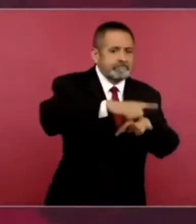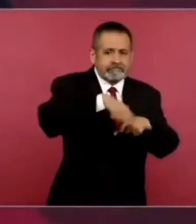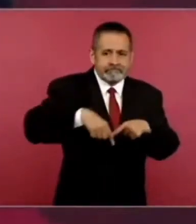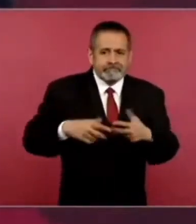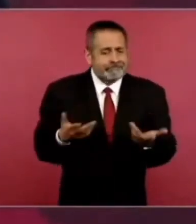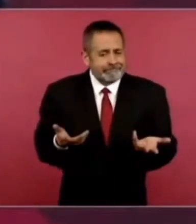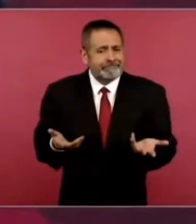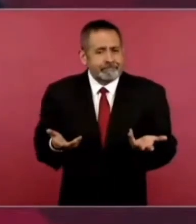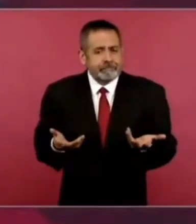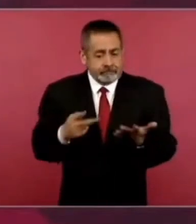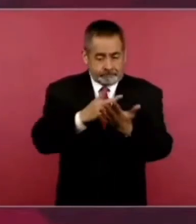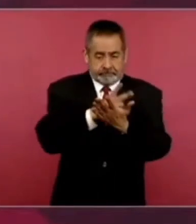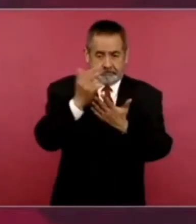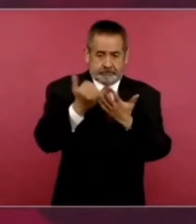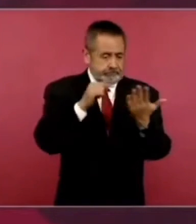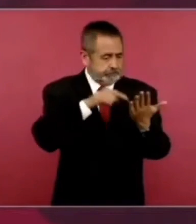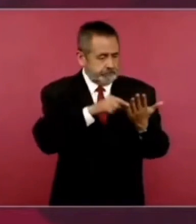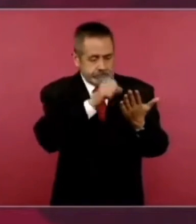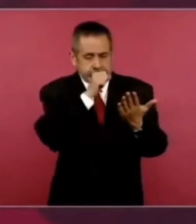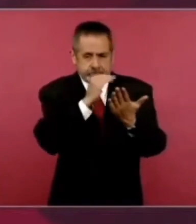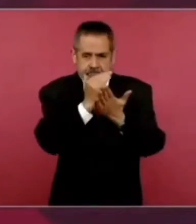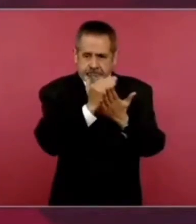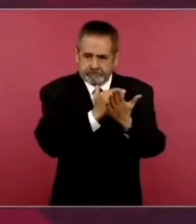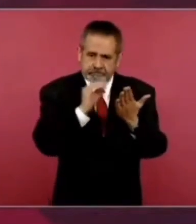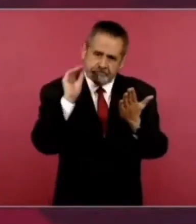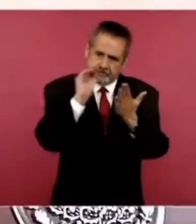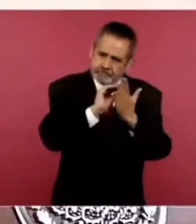Entonces hay proyectos